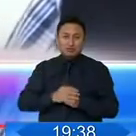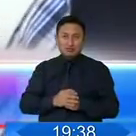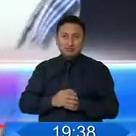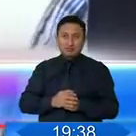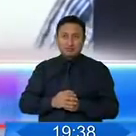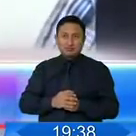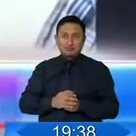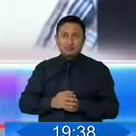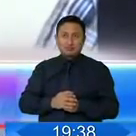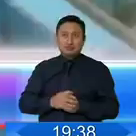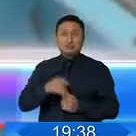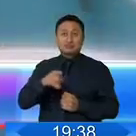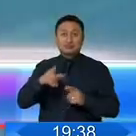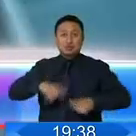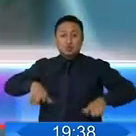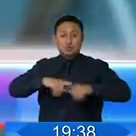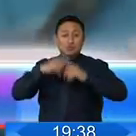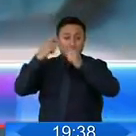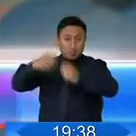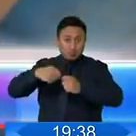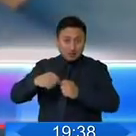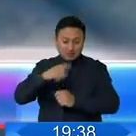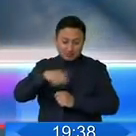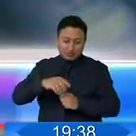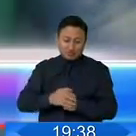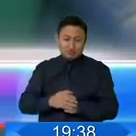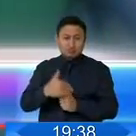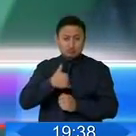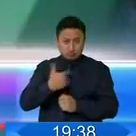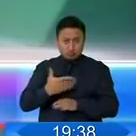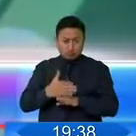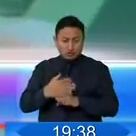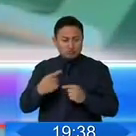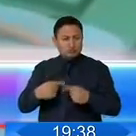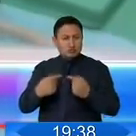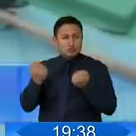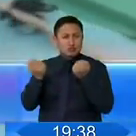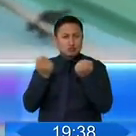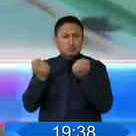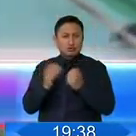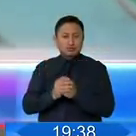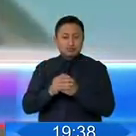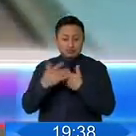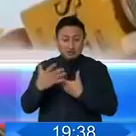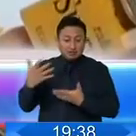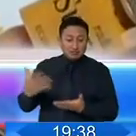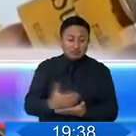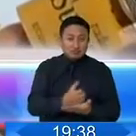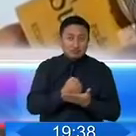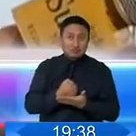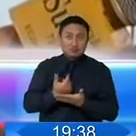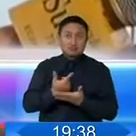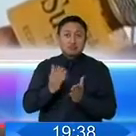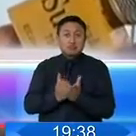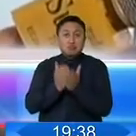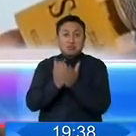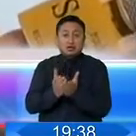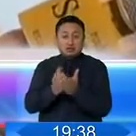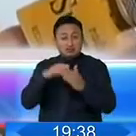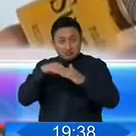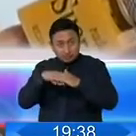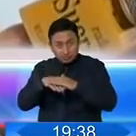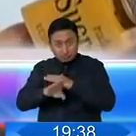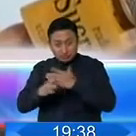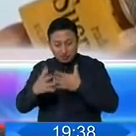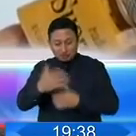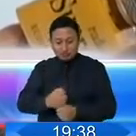está violando esa zona de pesca. Lo que nosotros ejercemos controles permanentes. Hemos decomisado pesca a aquellas embarcaciones que han ingresado o